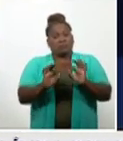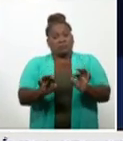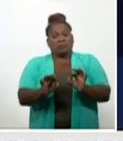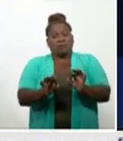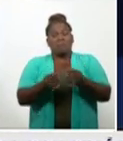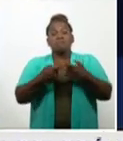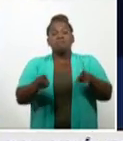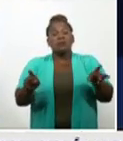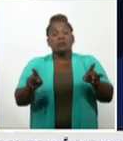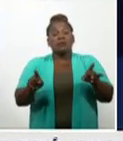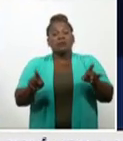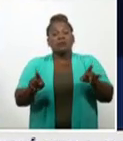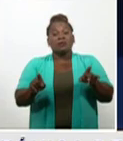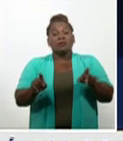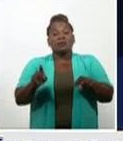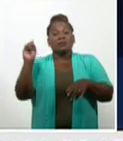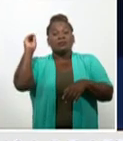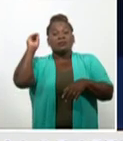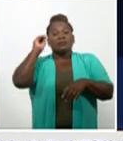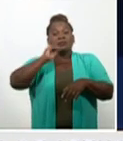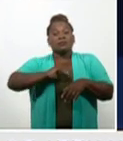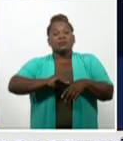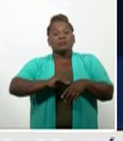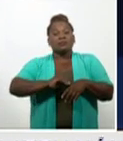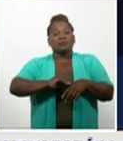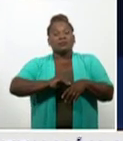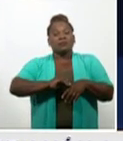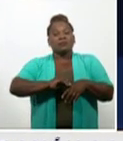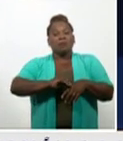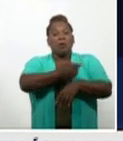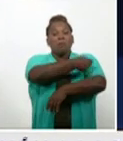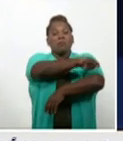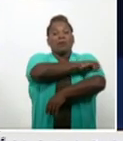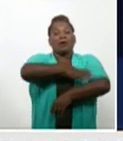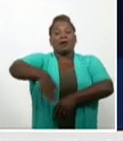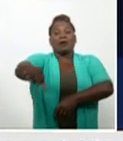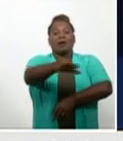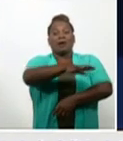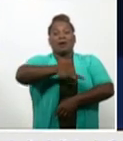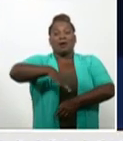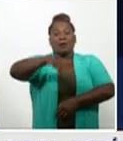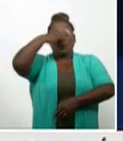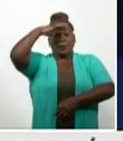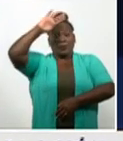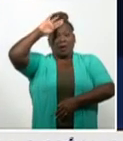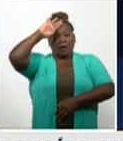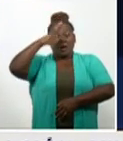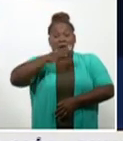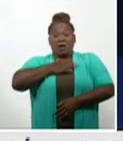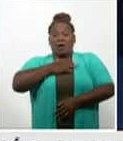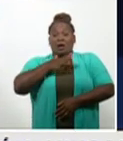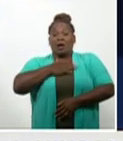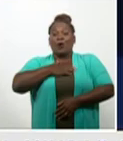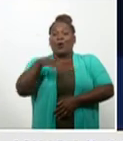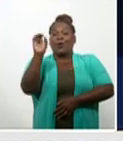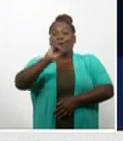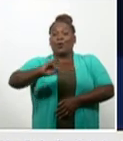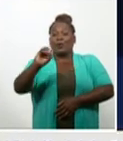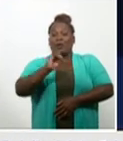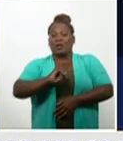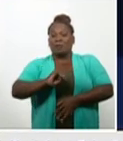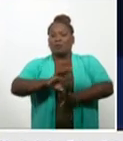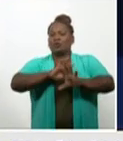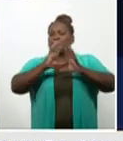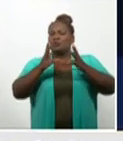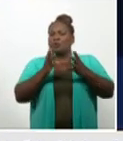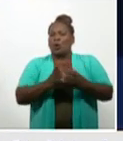sabemos que nuestra población y nuestros organismos, todas nuestras instituciones,